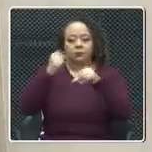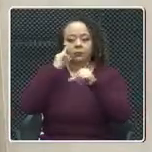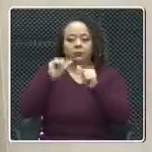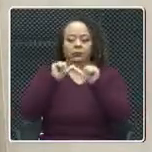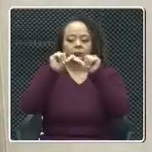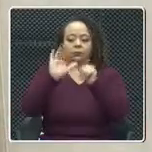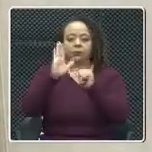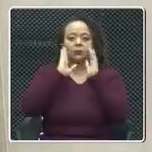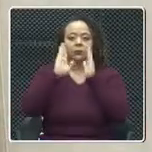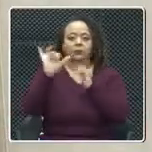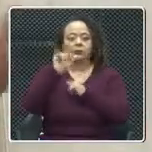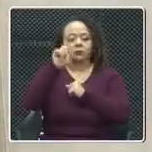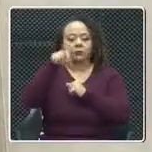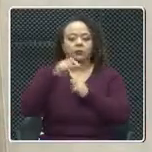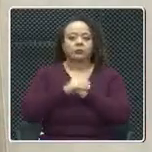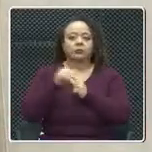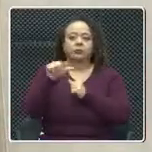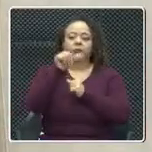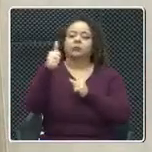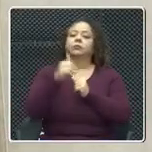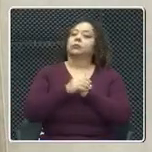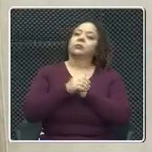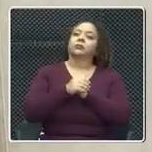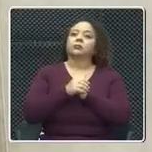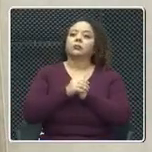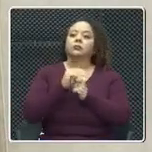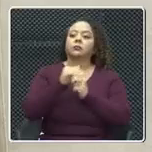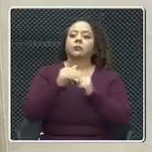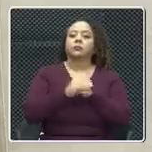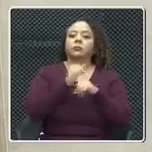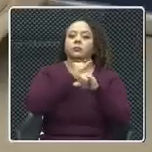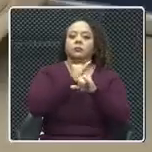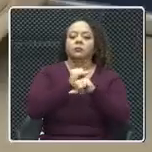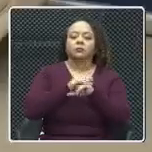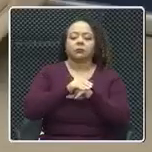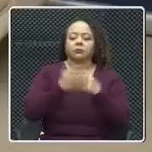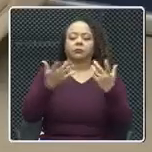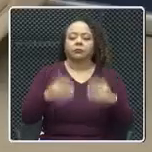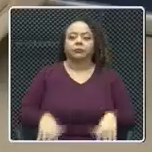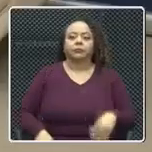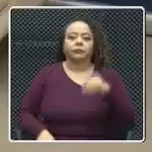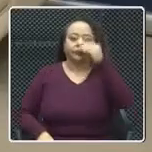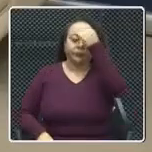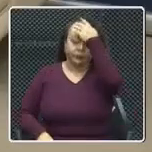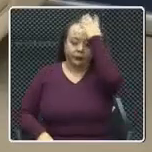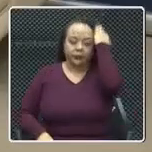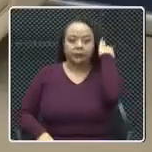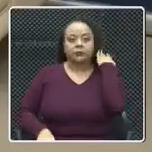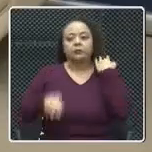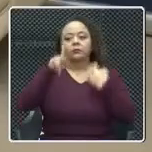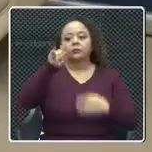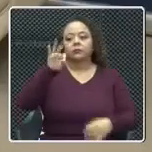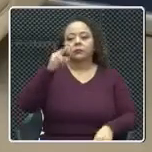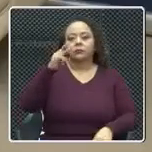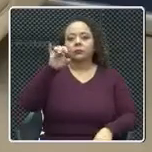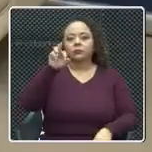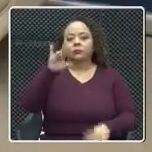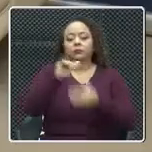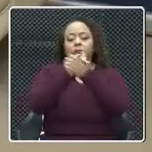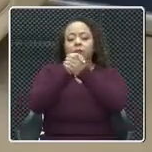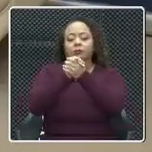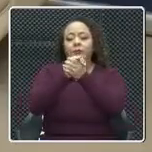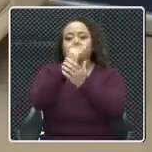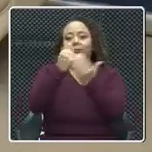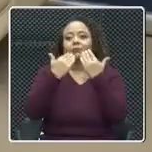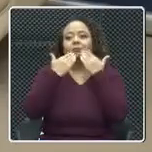claro, su atención como corresponde en otras instancias. En la vía que corresponde. Claro. Listo, excelente. Katherine nos felicita. Les agradece